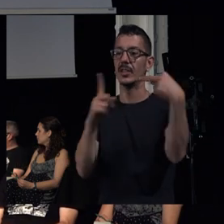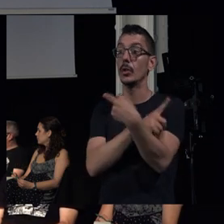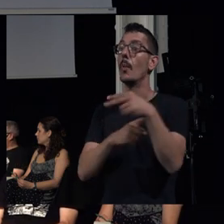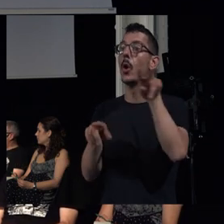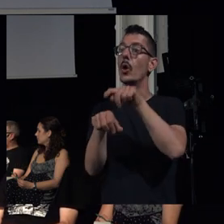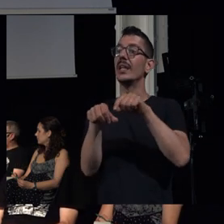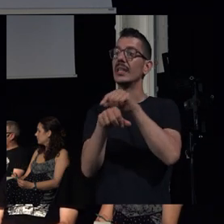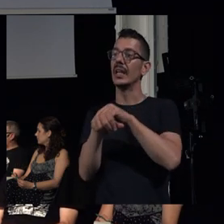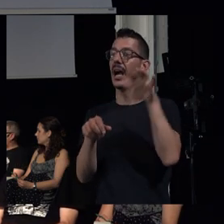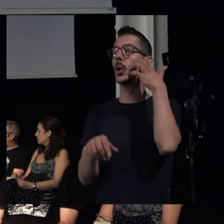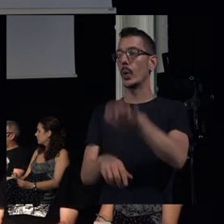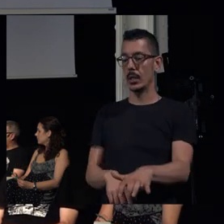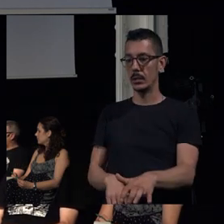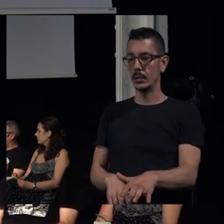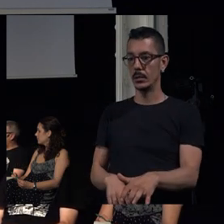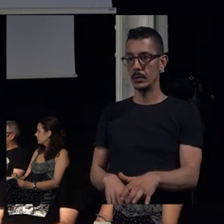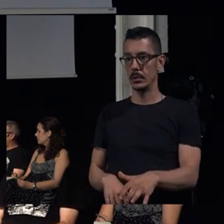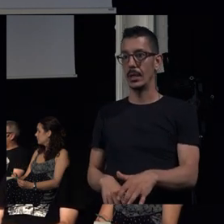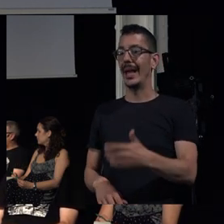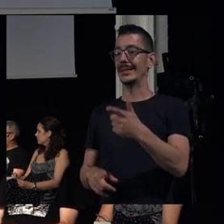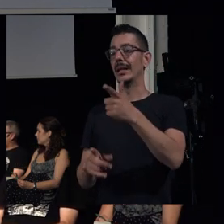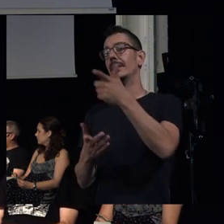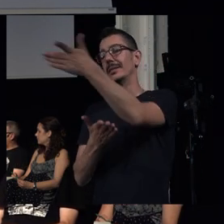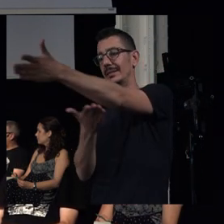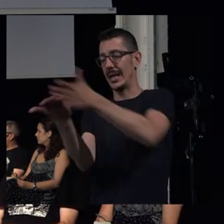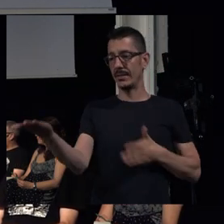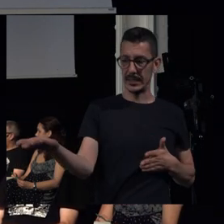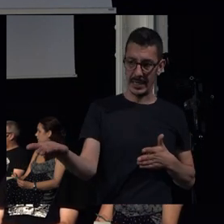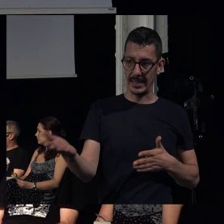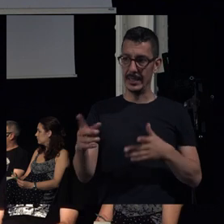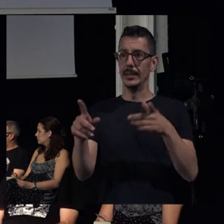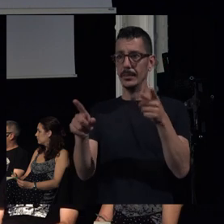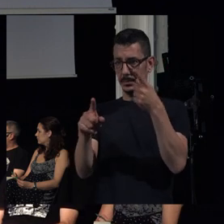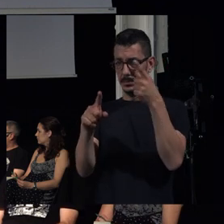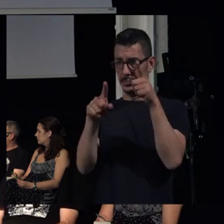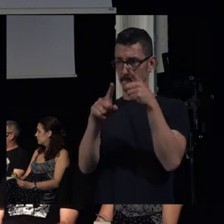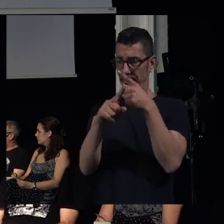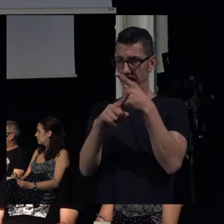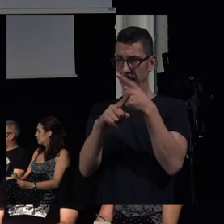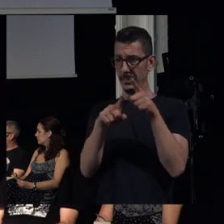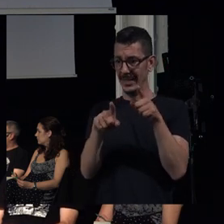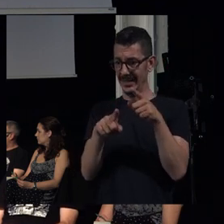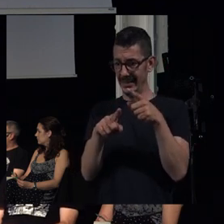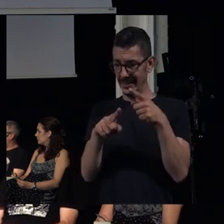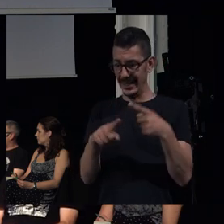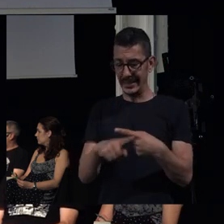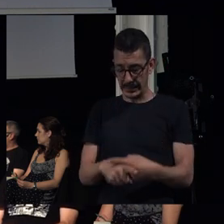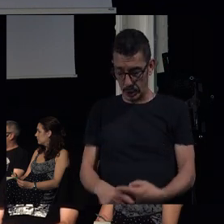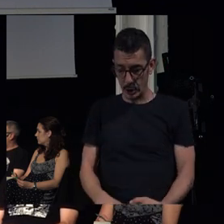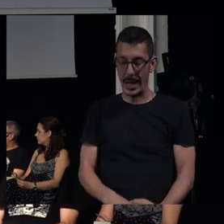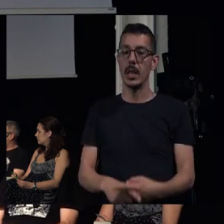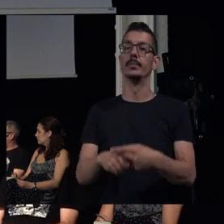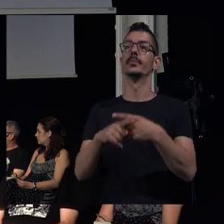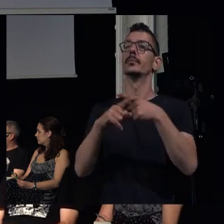queer, que es, perdonar, transversal, interseccional e universal. Es decir, mis políticas queer